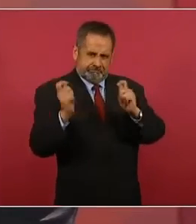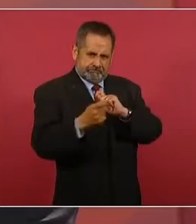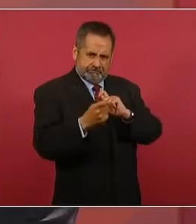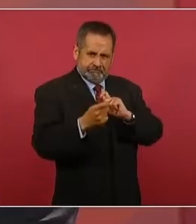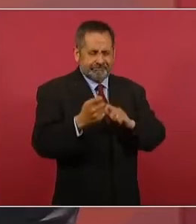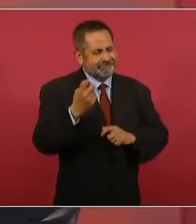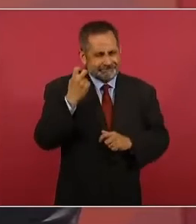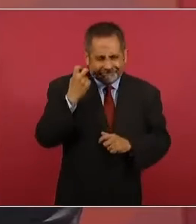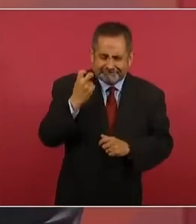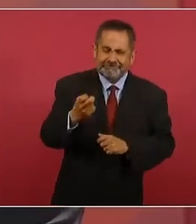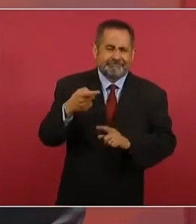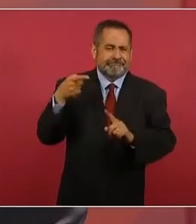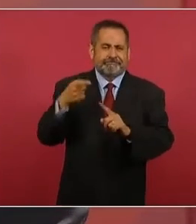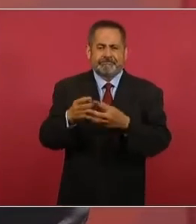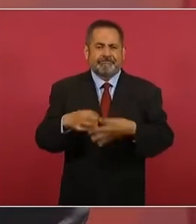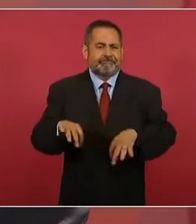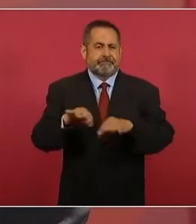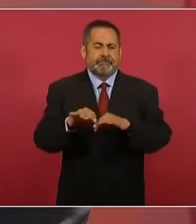Sí.